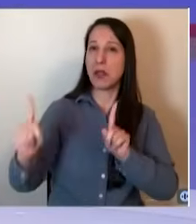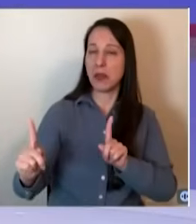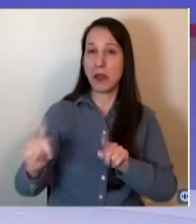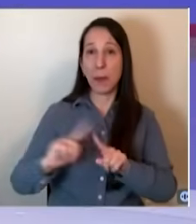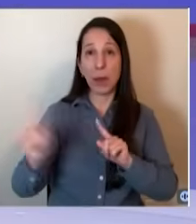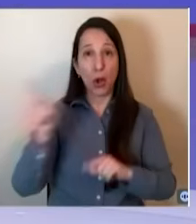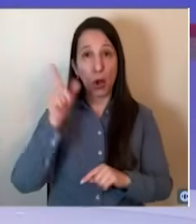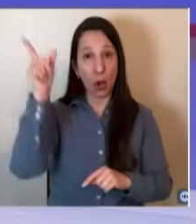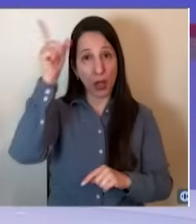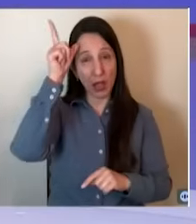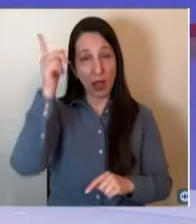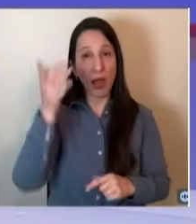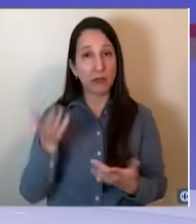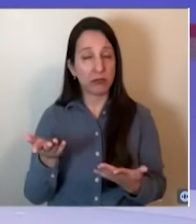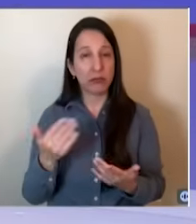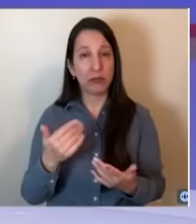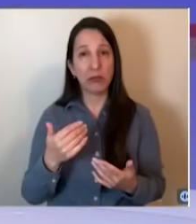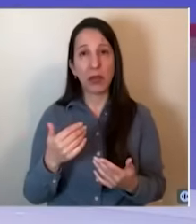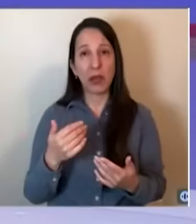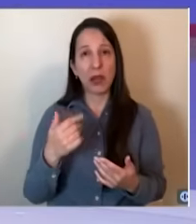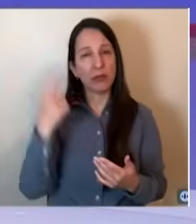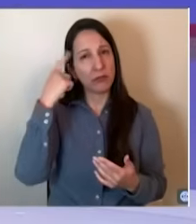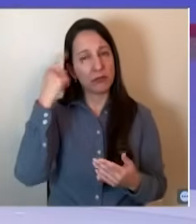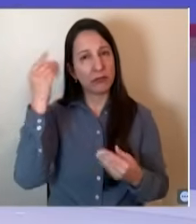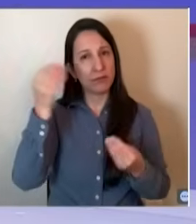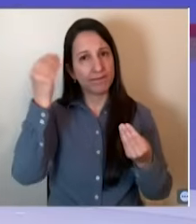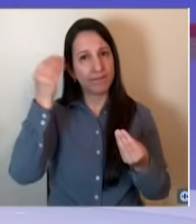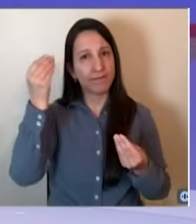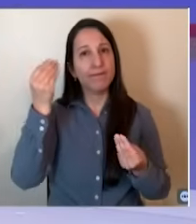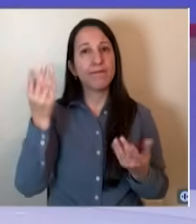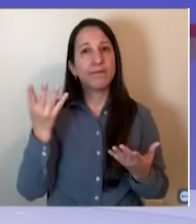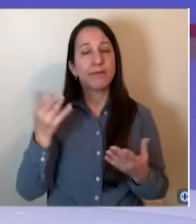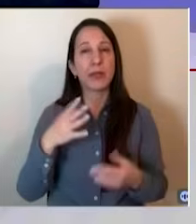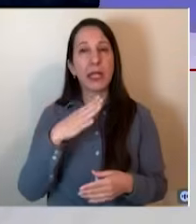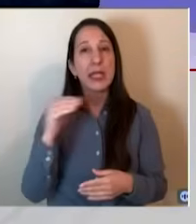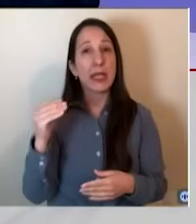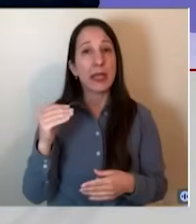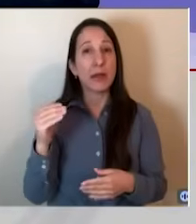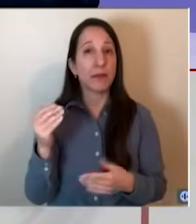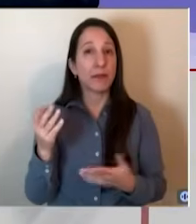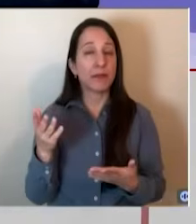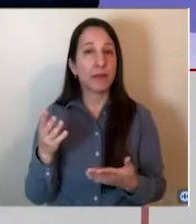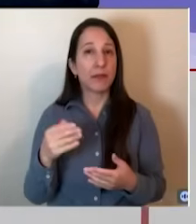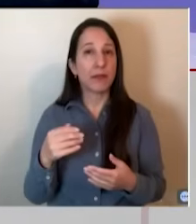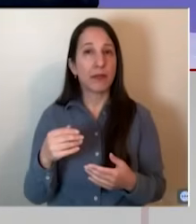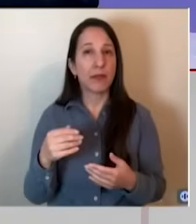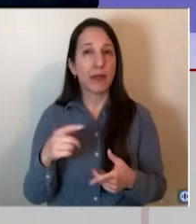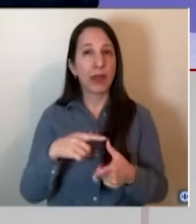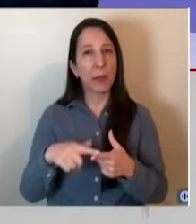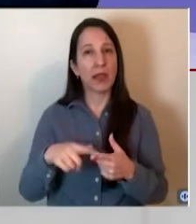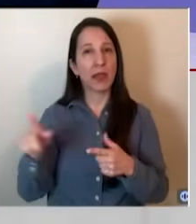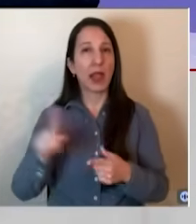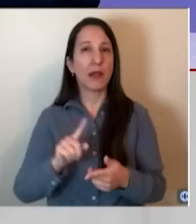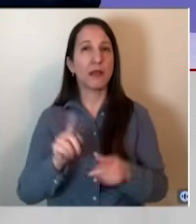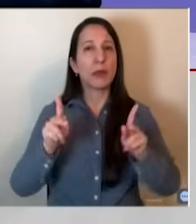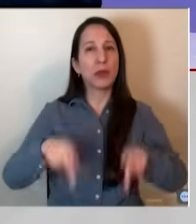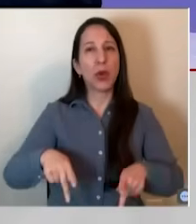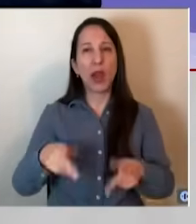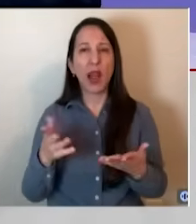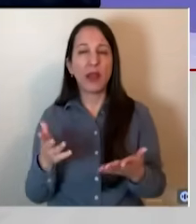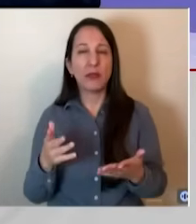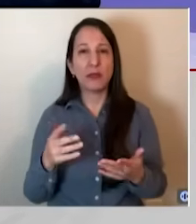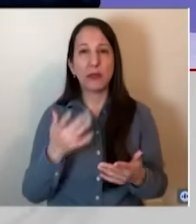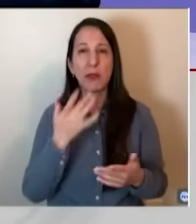una racionalidad implícita, y que esto le mueva la aguja de que alguien vaya a decir, es que